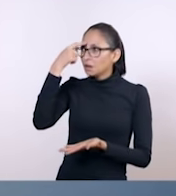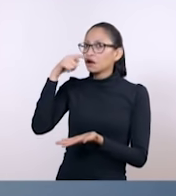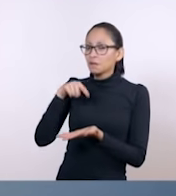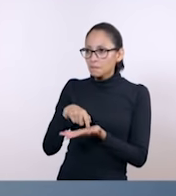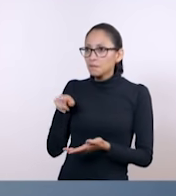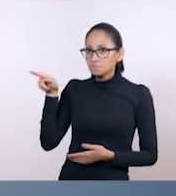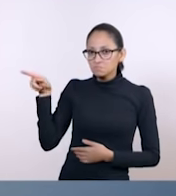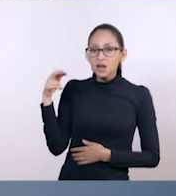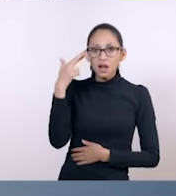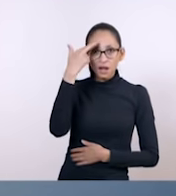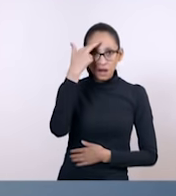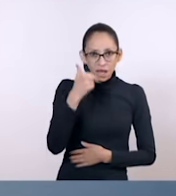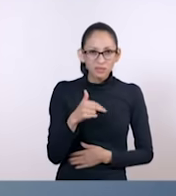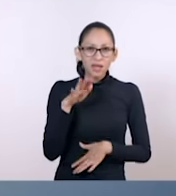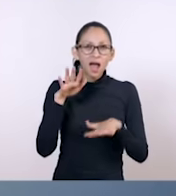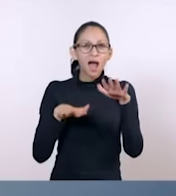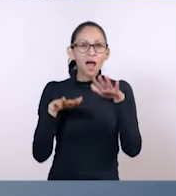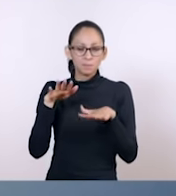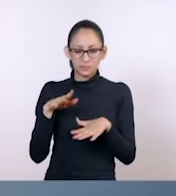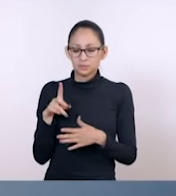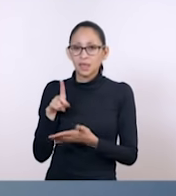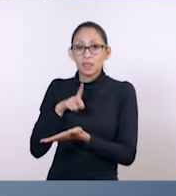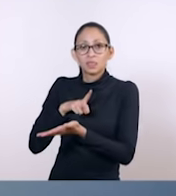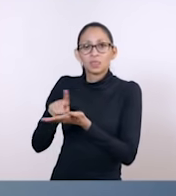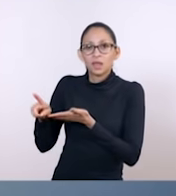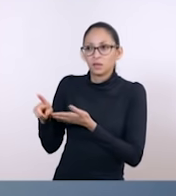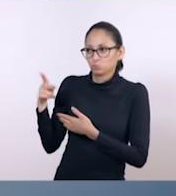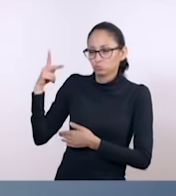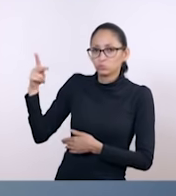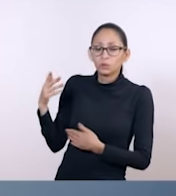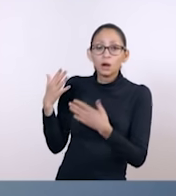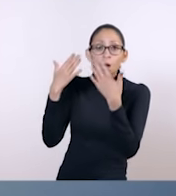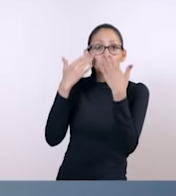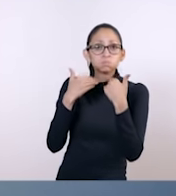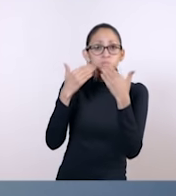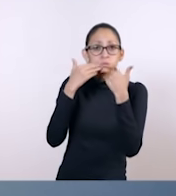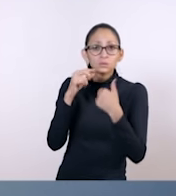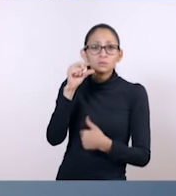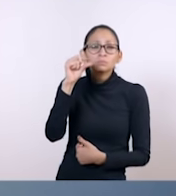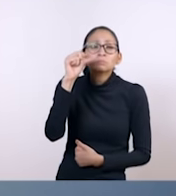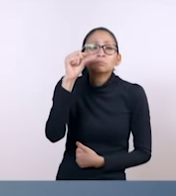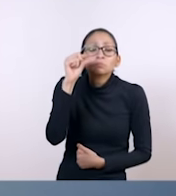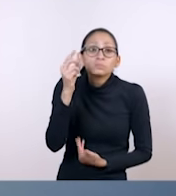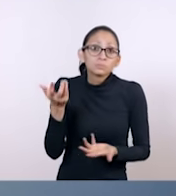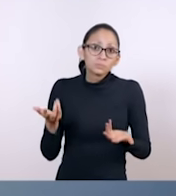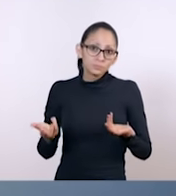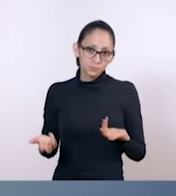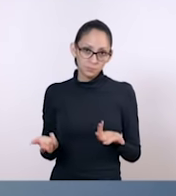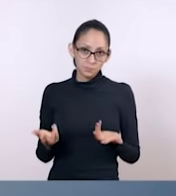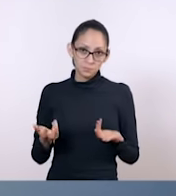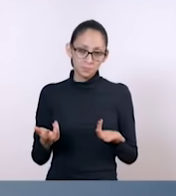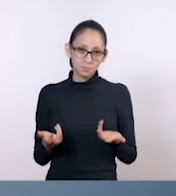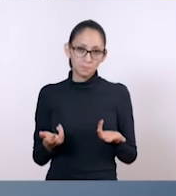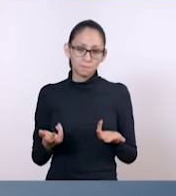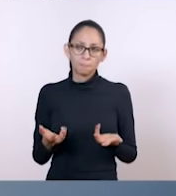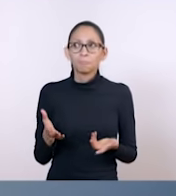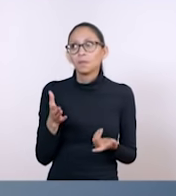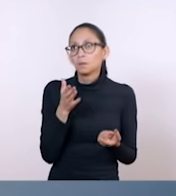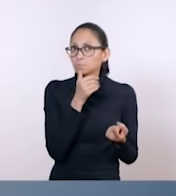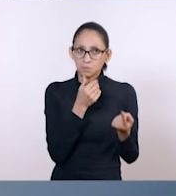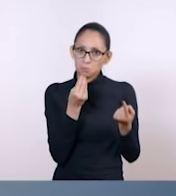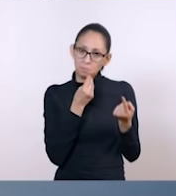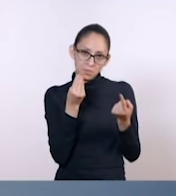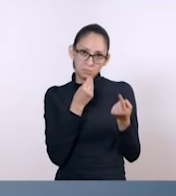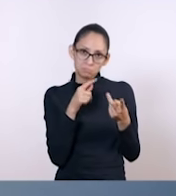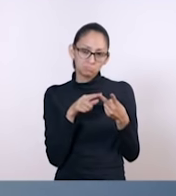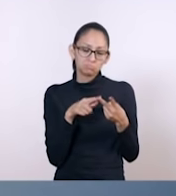tienes un poco de razón. ¿Cómo se afectan los derechos de este personaje solamente por ser pequeño? Pues no puede comer,